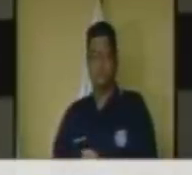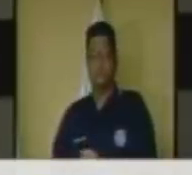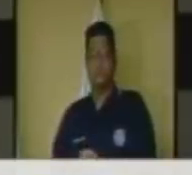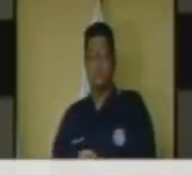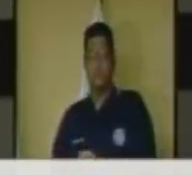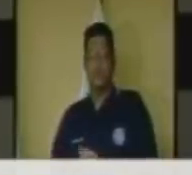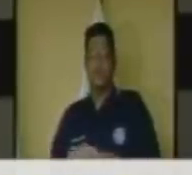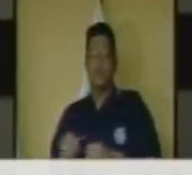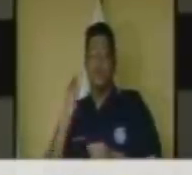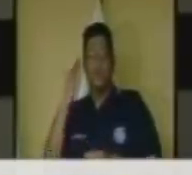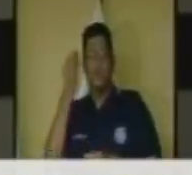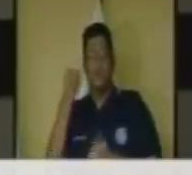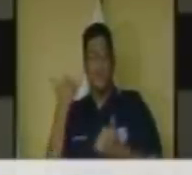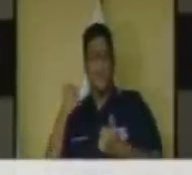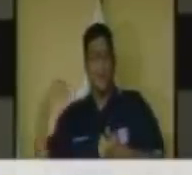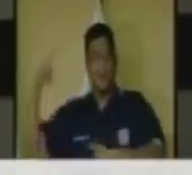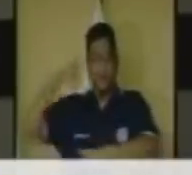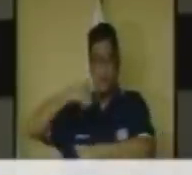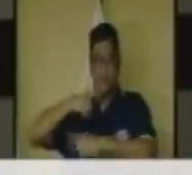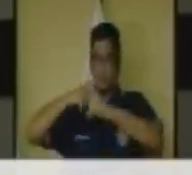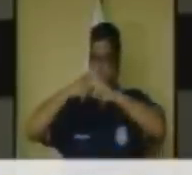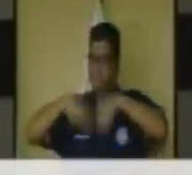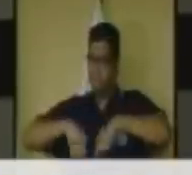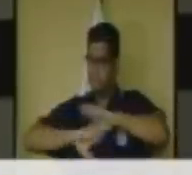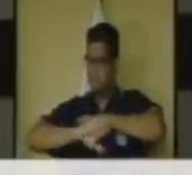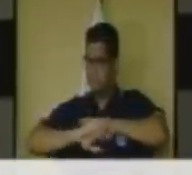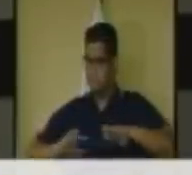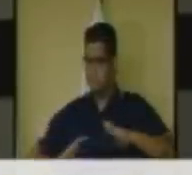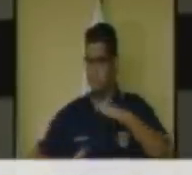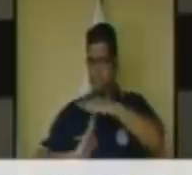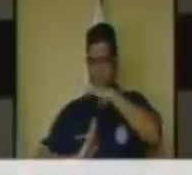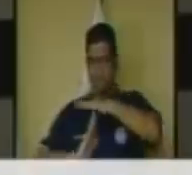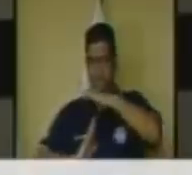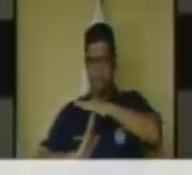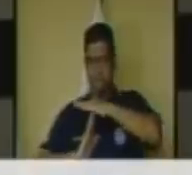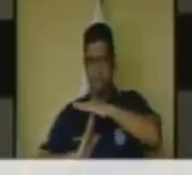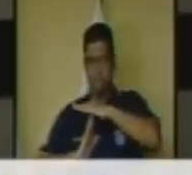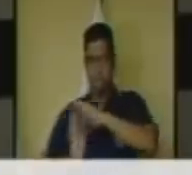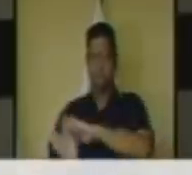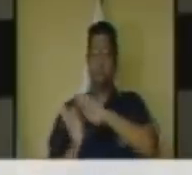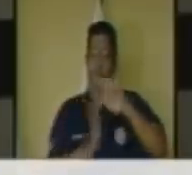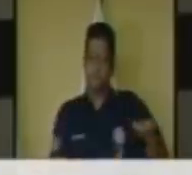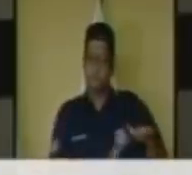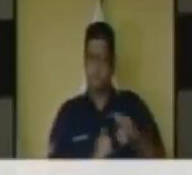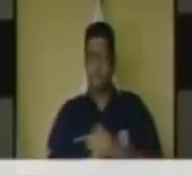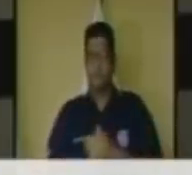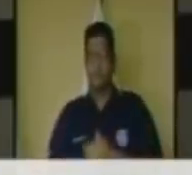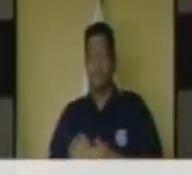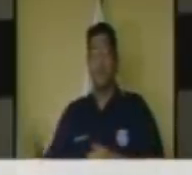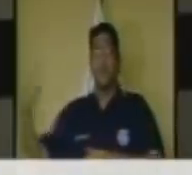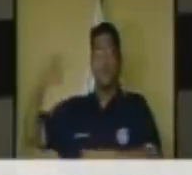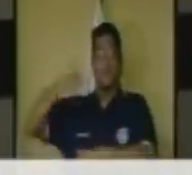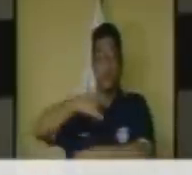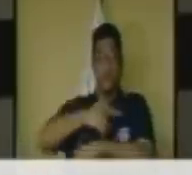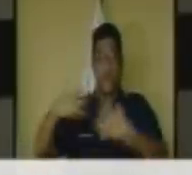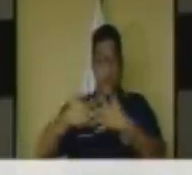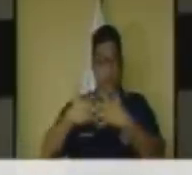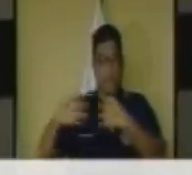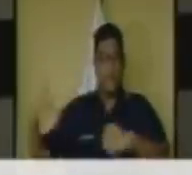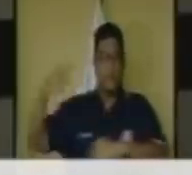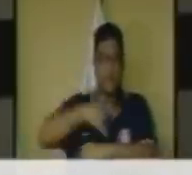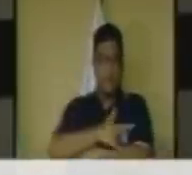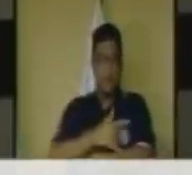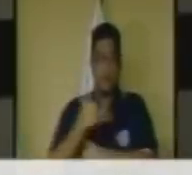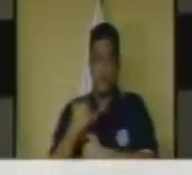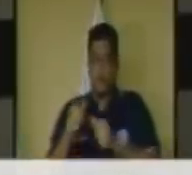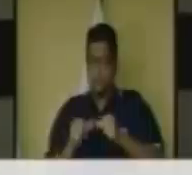diferentes controles que estamos teniendo en Guatemala. A las aerolíneas que están operando o que siguen operando, hemos ya establecido